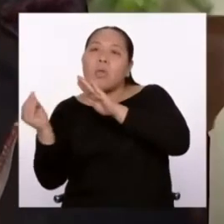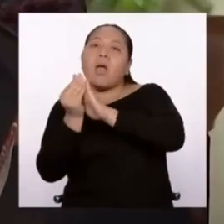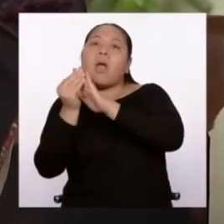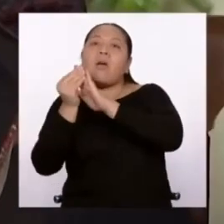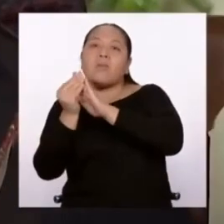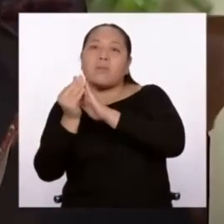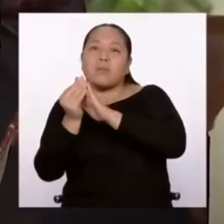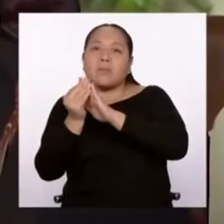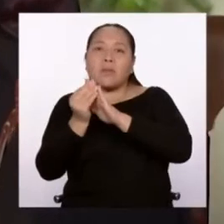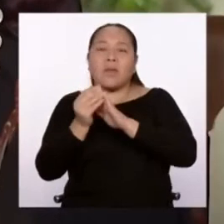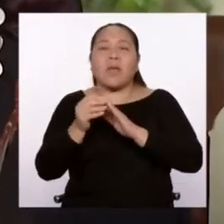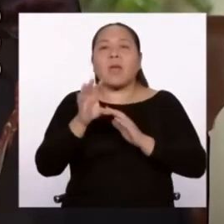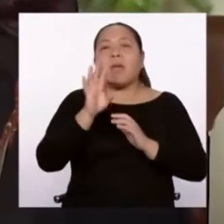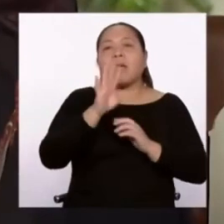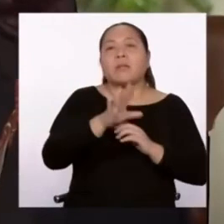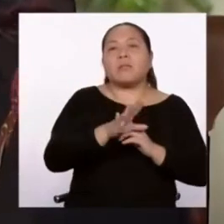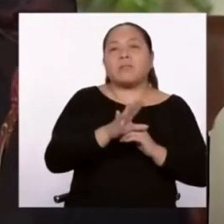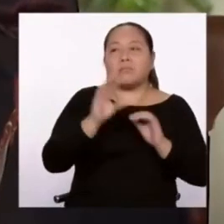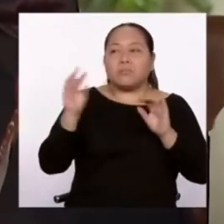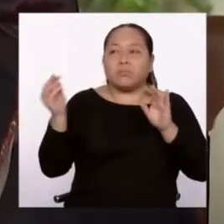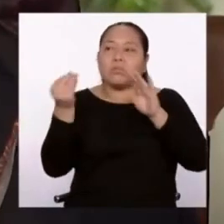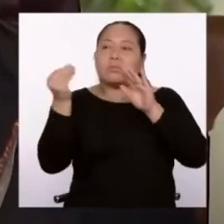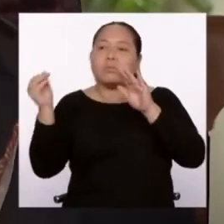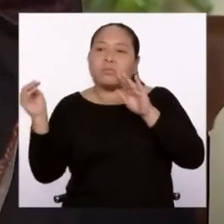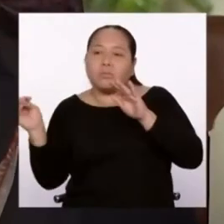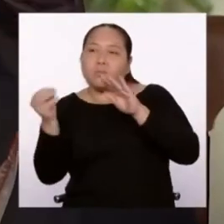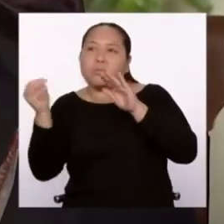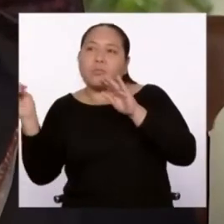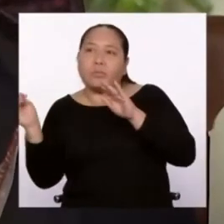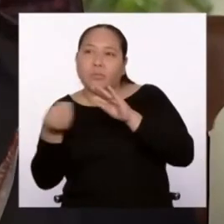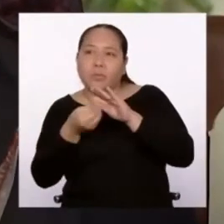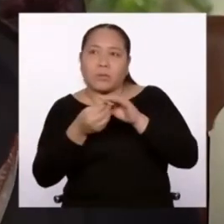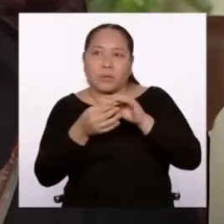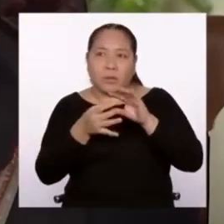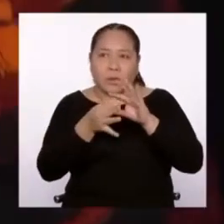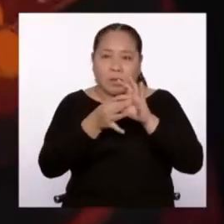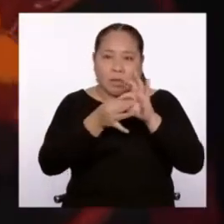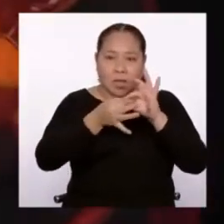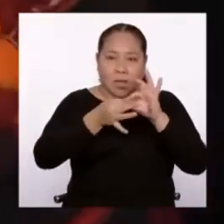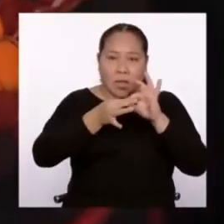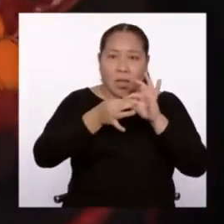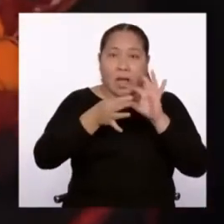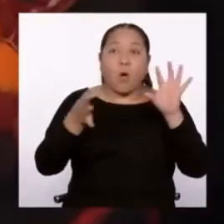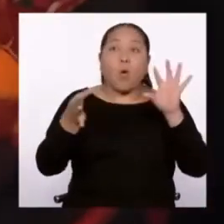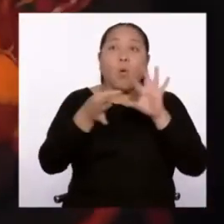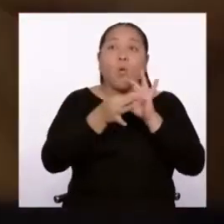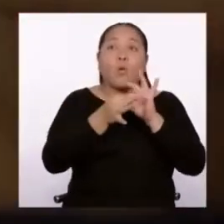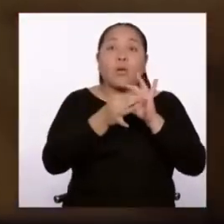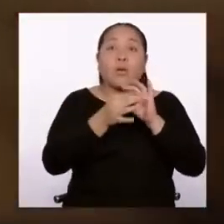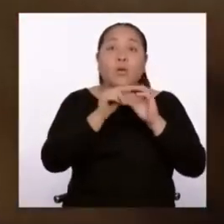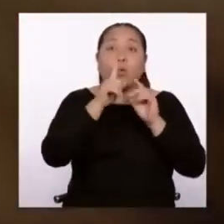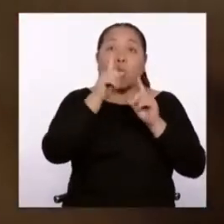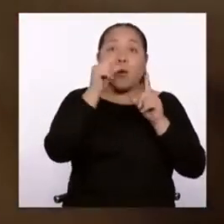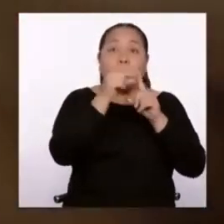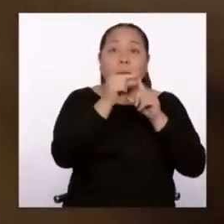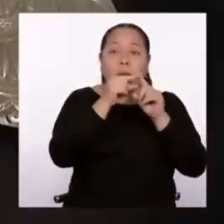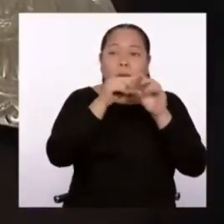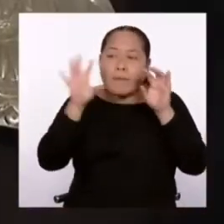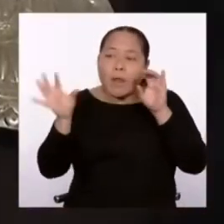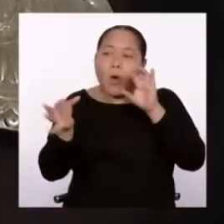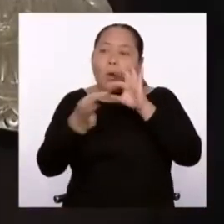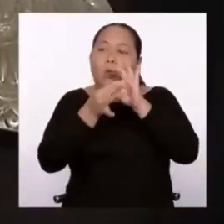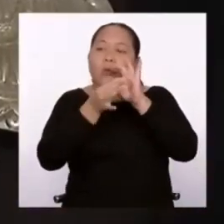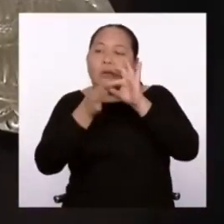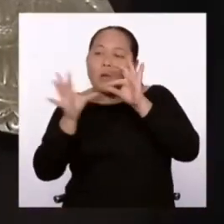nuestra madre, y así voy, y sigue siendo una sola palabra, ¿no?